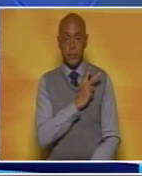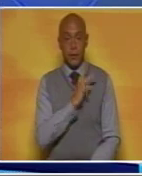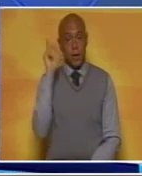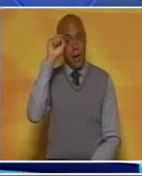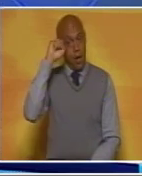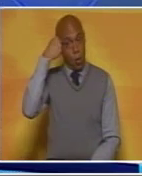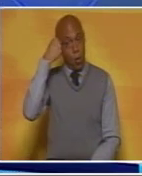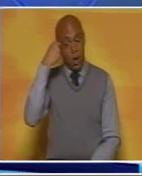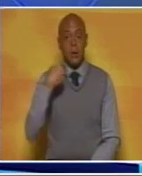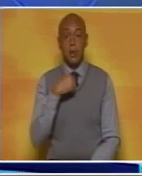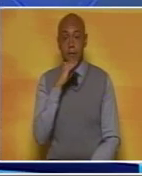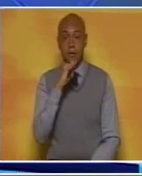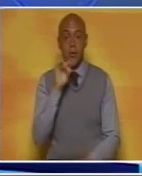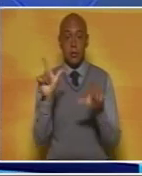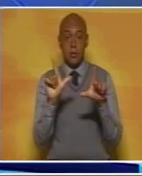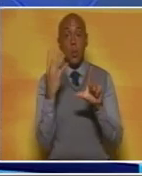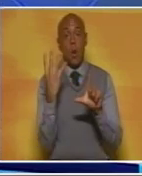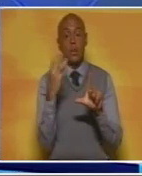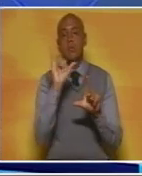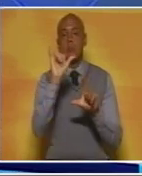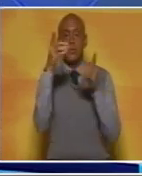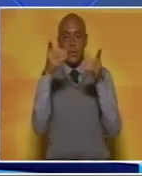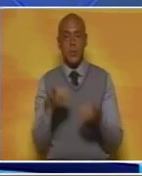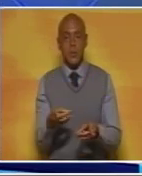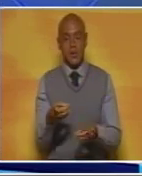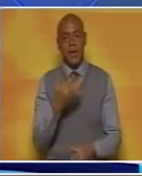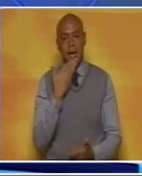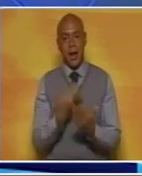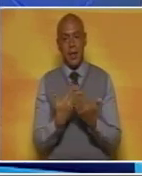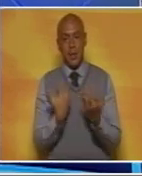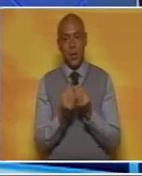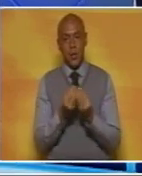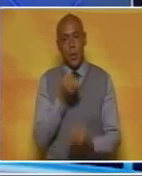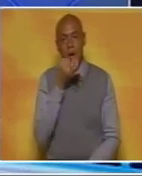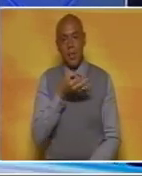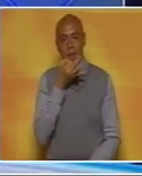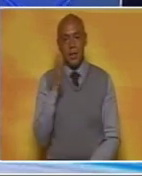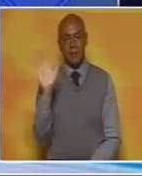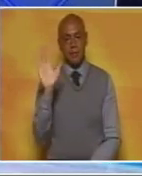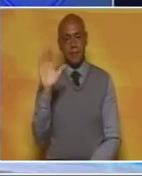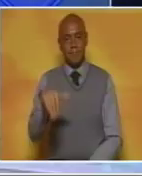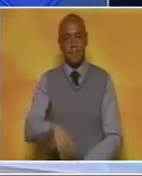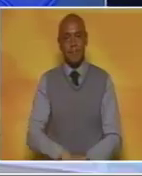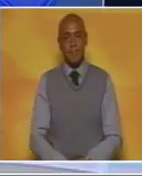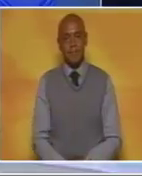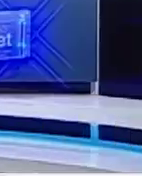Recuerde, Noticiero Venevisión, Canal 4 reporta. Y ustedes deciden. Gracias por acompañarnos. A todos, buenas tardes.